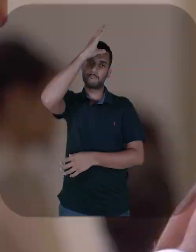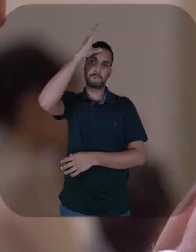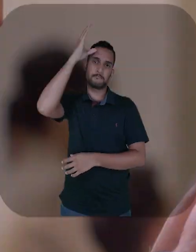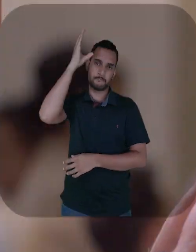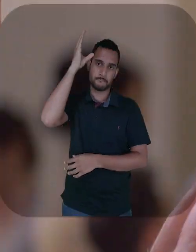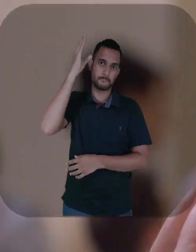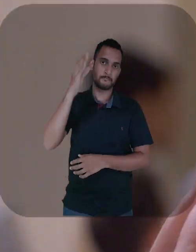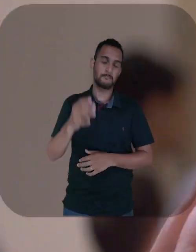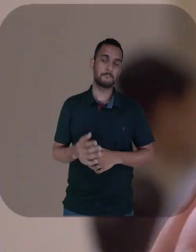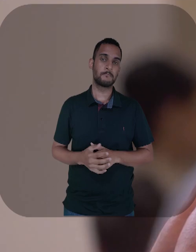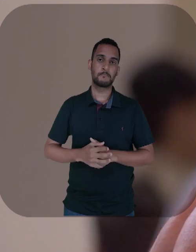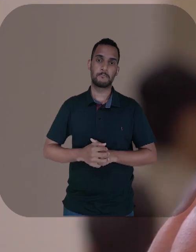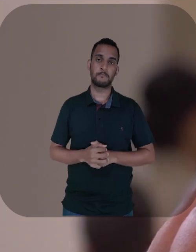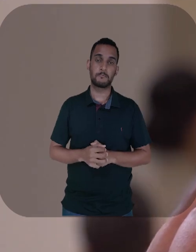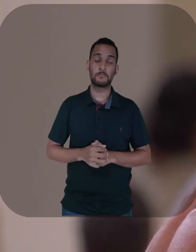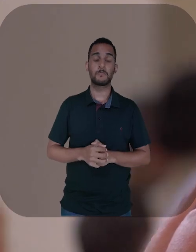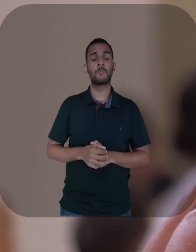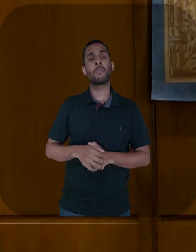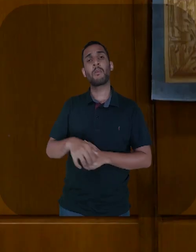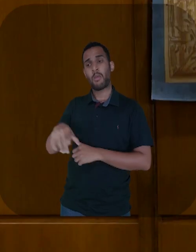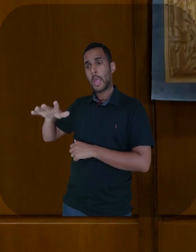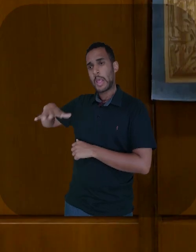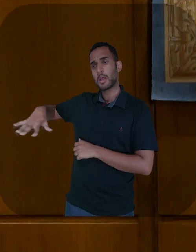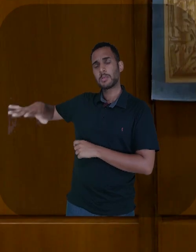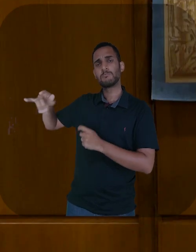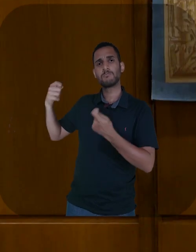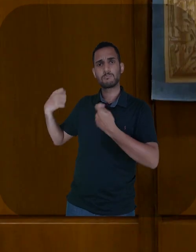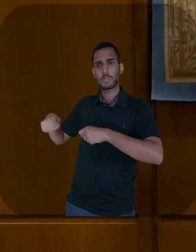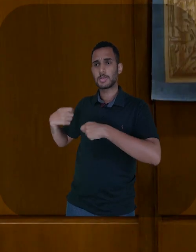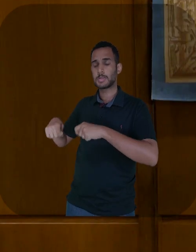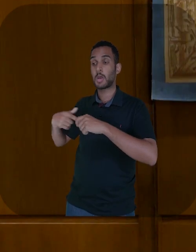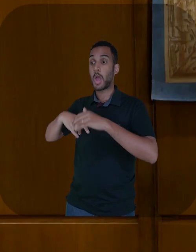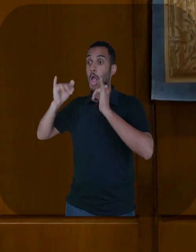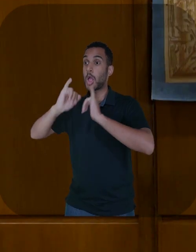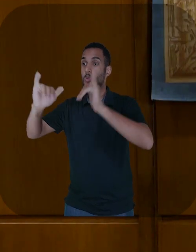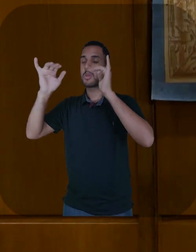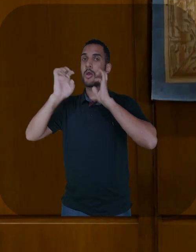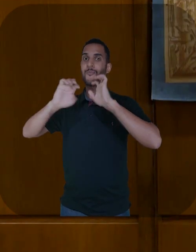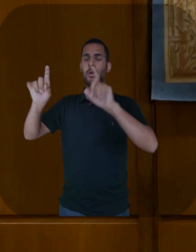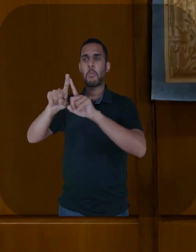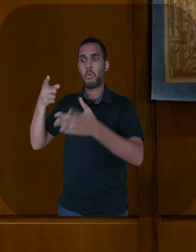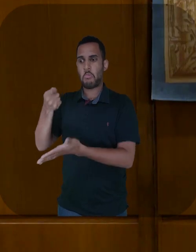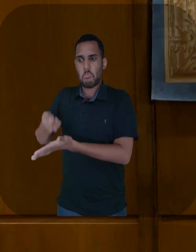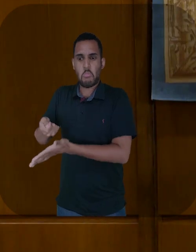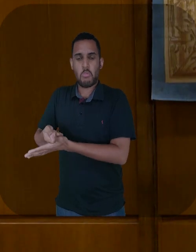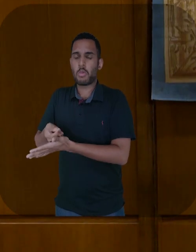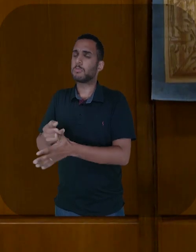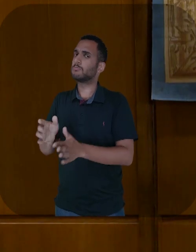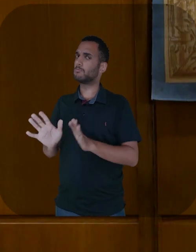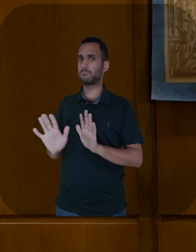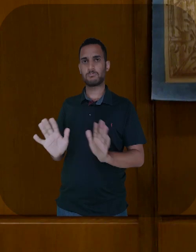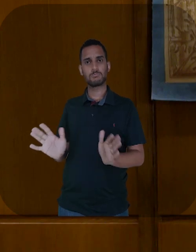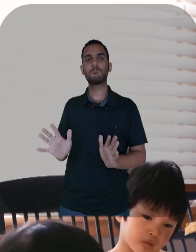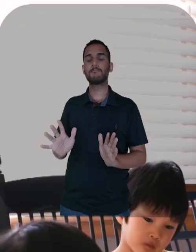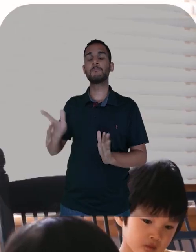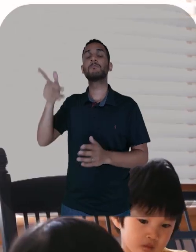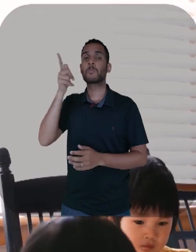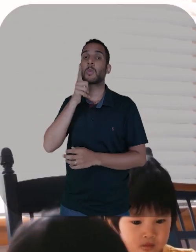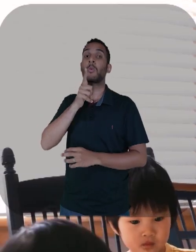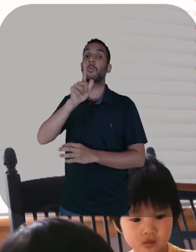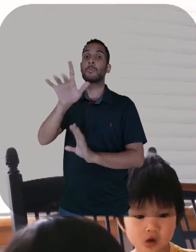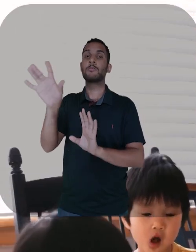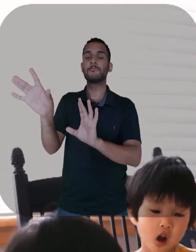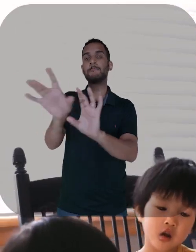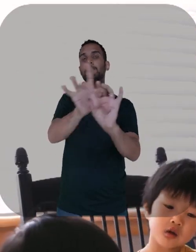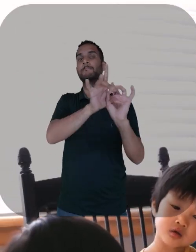y que sean buenos ciudadanos. Deben promover el Evangelio, pero sin hacer proselitismo